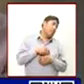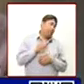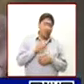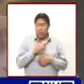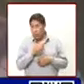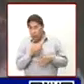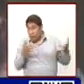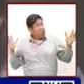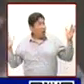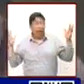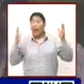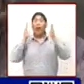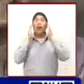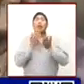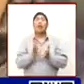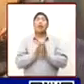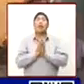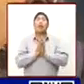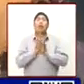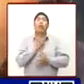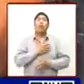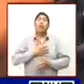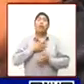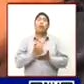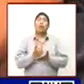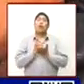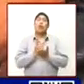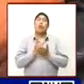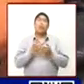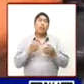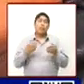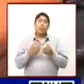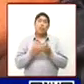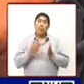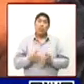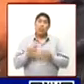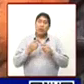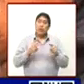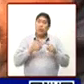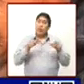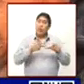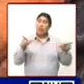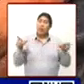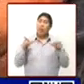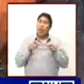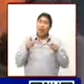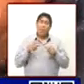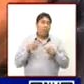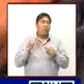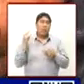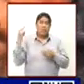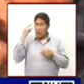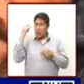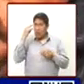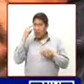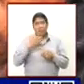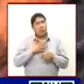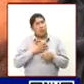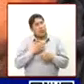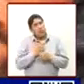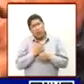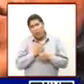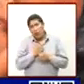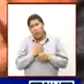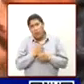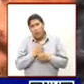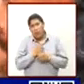Por favor, yo quisiera que me ayuden a encontrar, señores vecinos de diferentes zonas o del alto. Yo quisiera que me... es mi fuente de